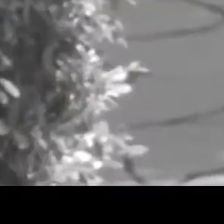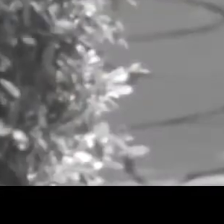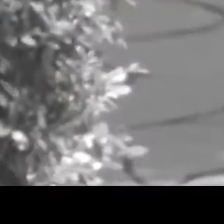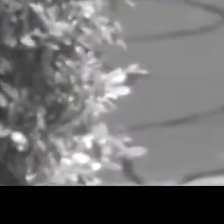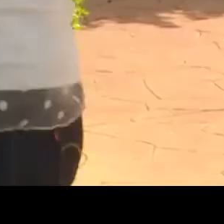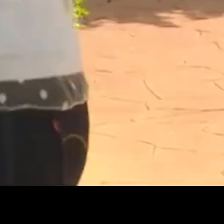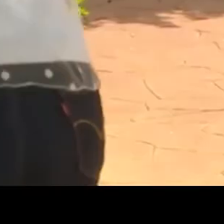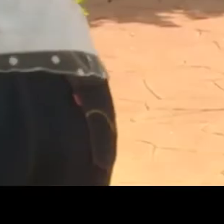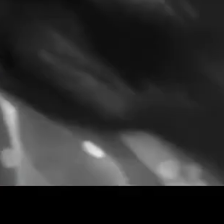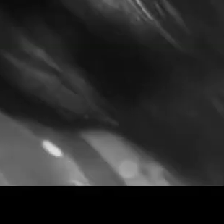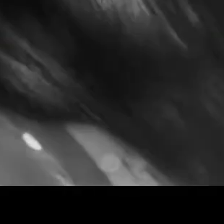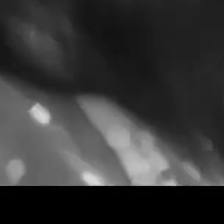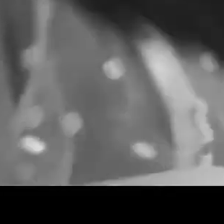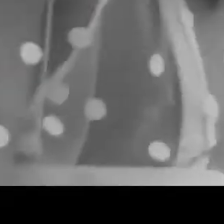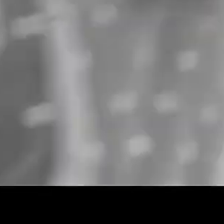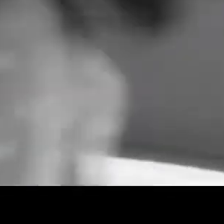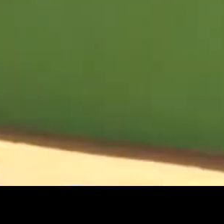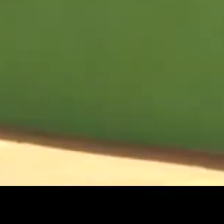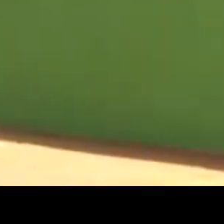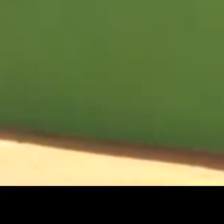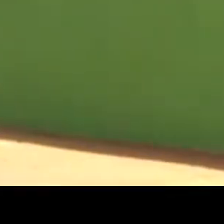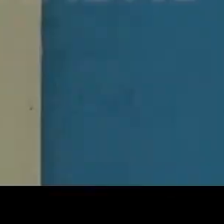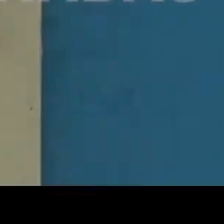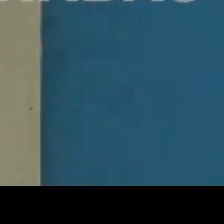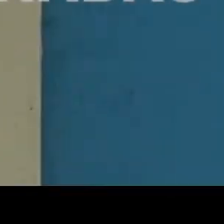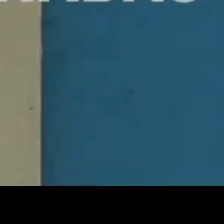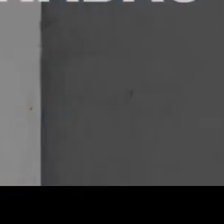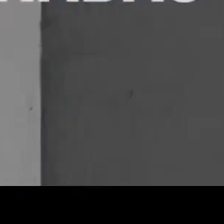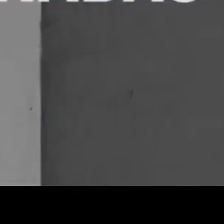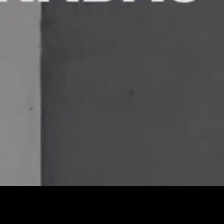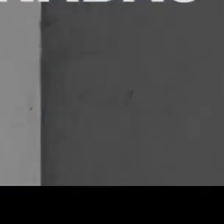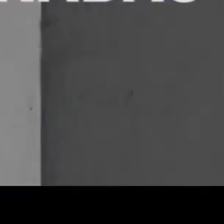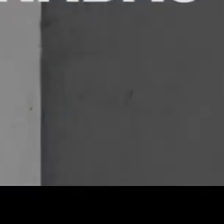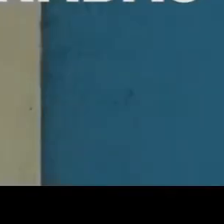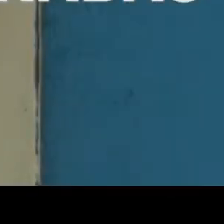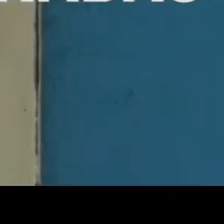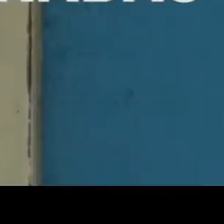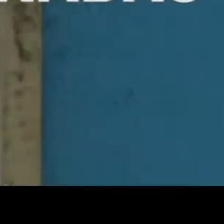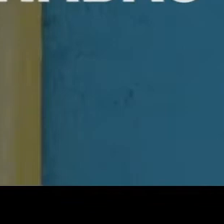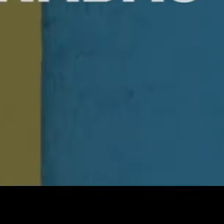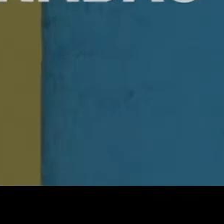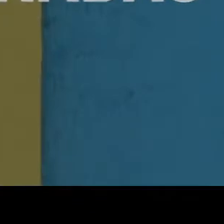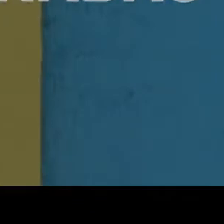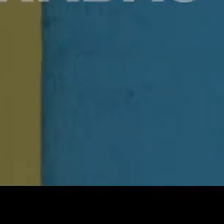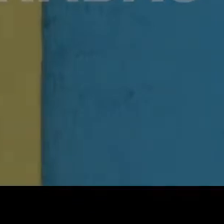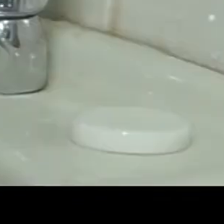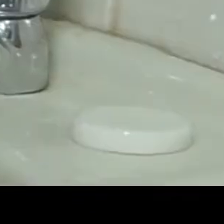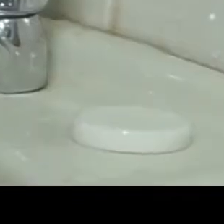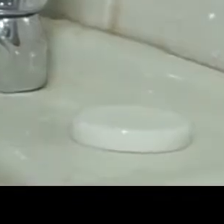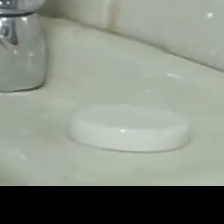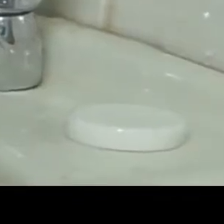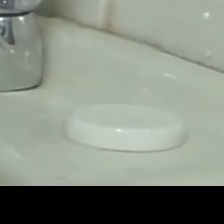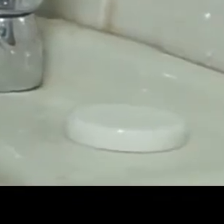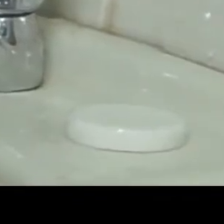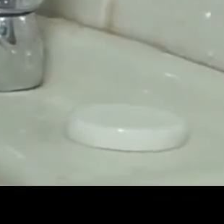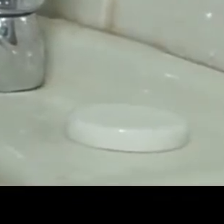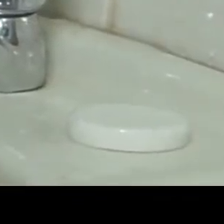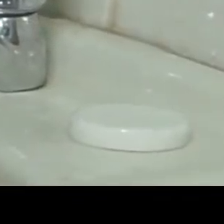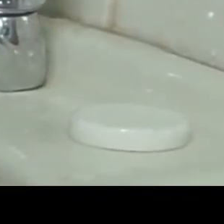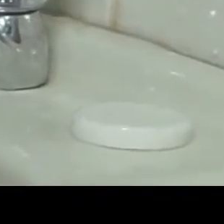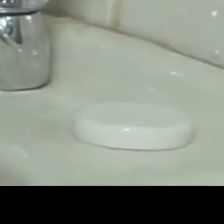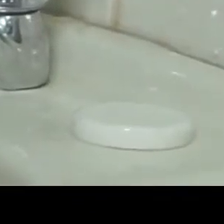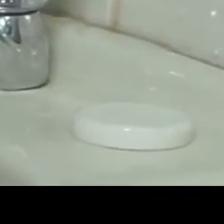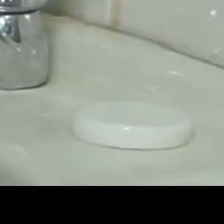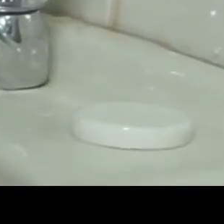respiratorias se propagan de persona a persona y al entrar en contacto con objetos contaminados la vemos nuestras manos